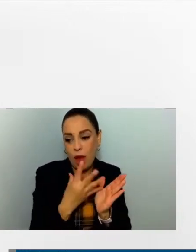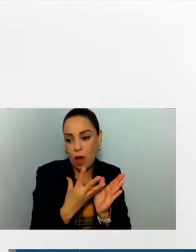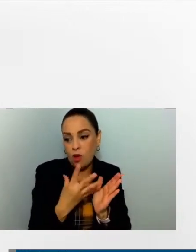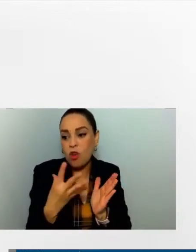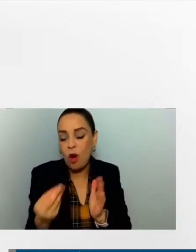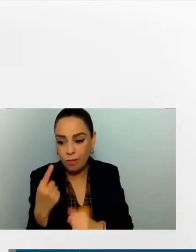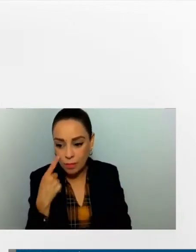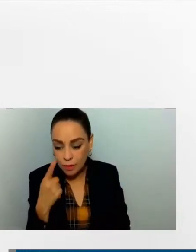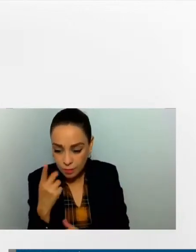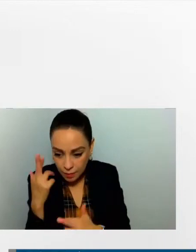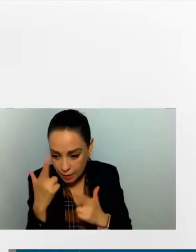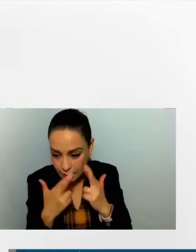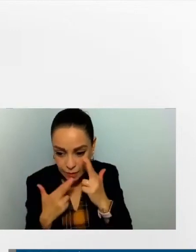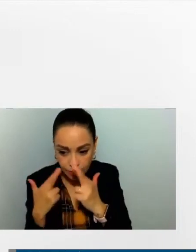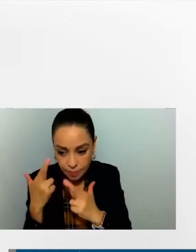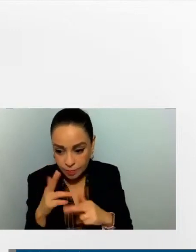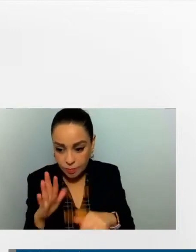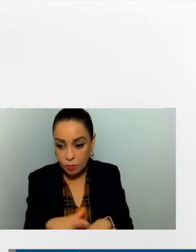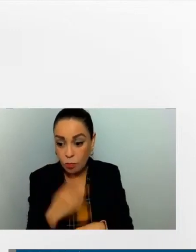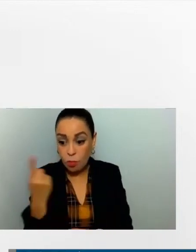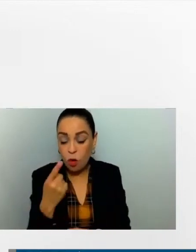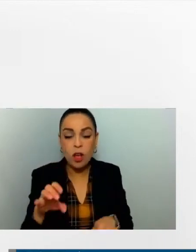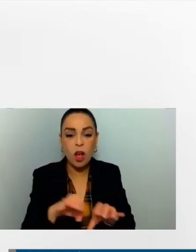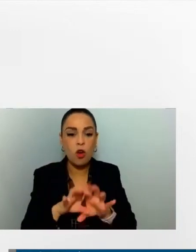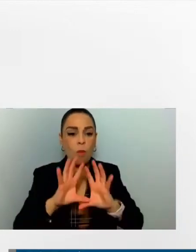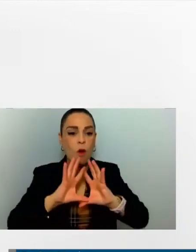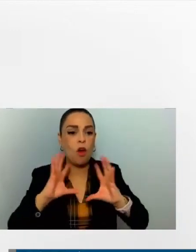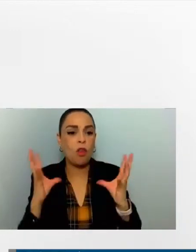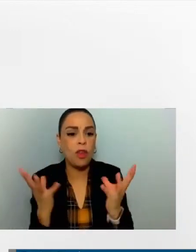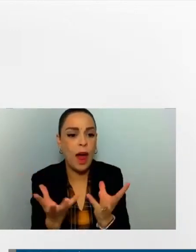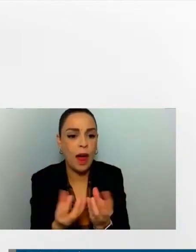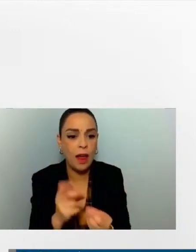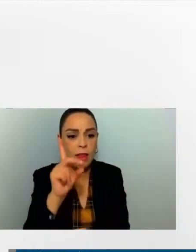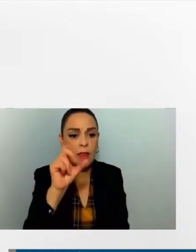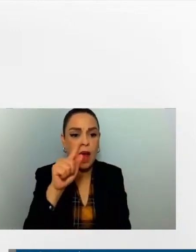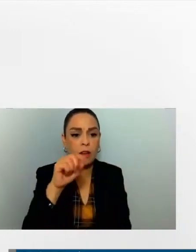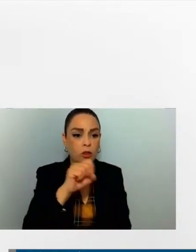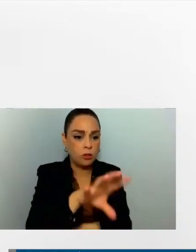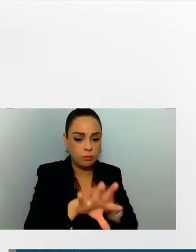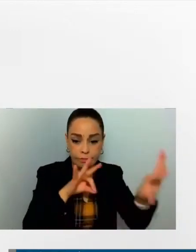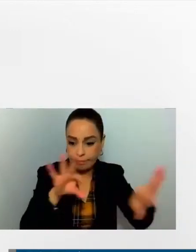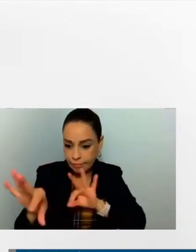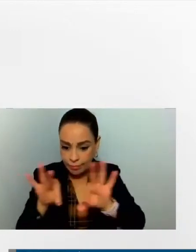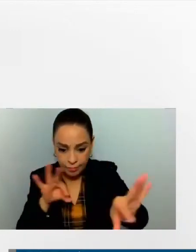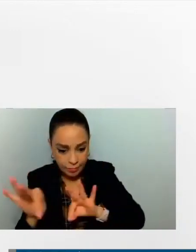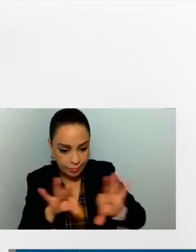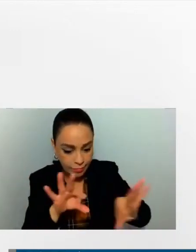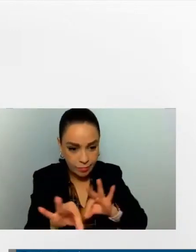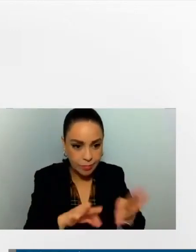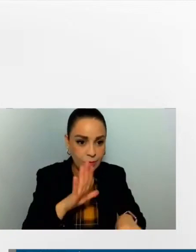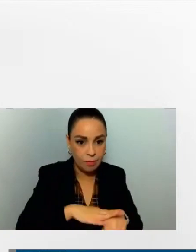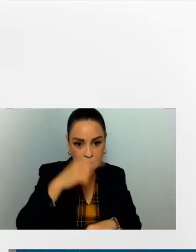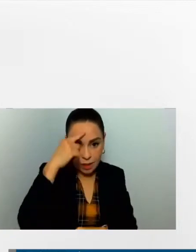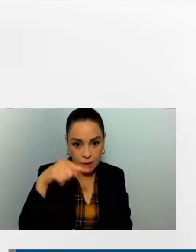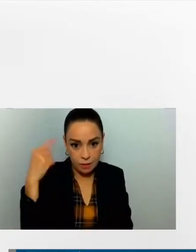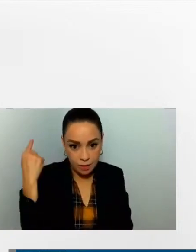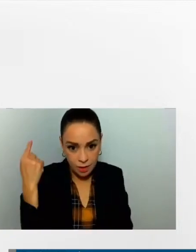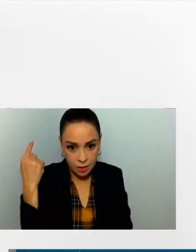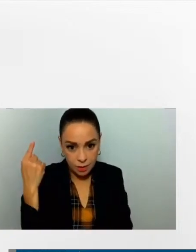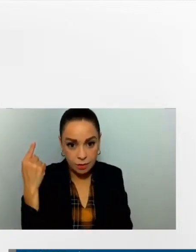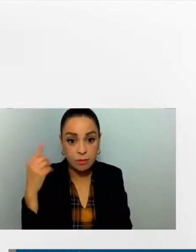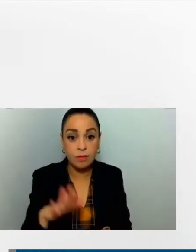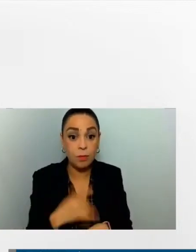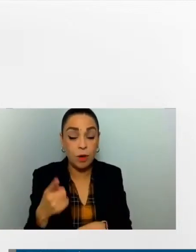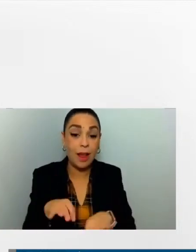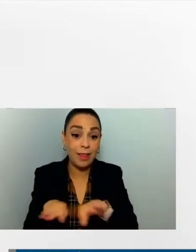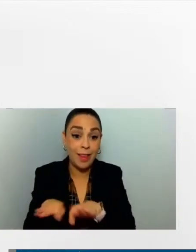la que podemos, digamos, recompilar los datos, digo facilidad refiriéndome a que se recopilan sentencias, porque hacer el trabajo,